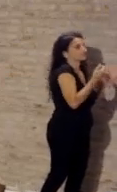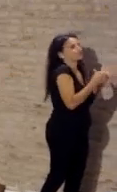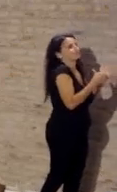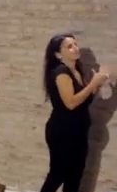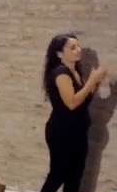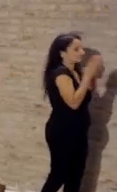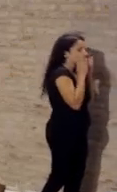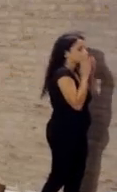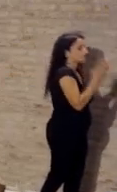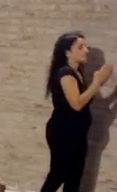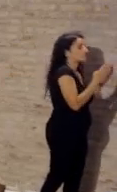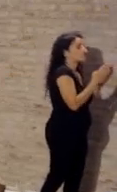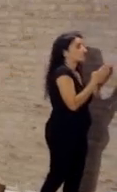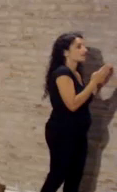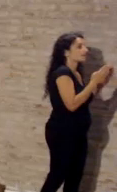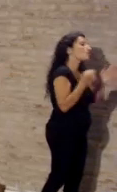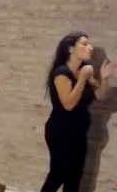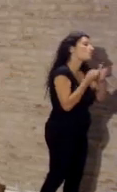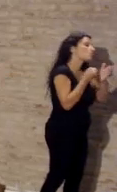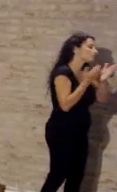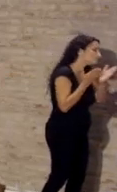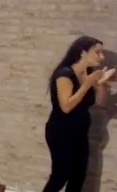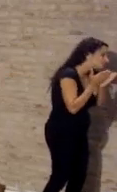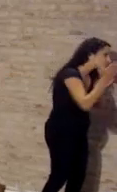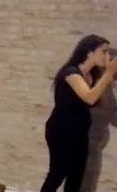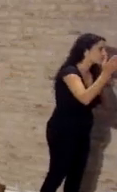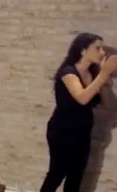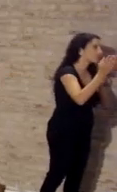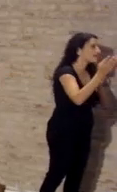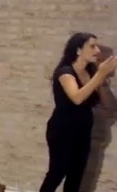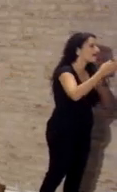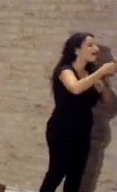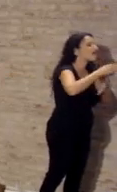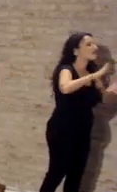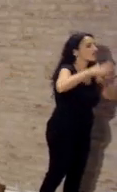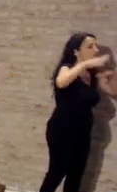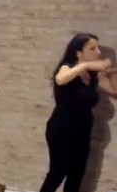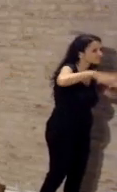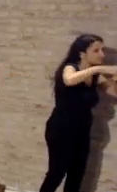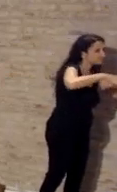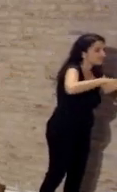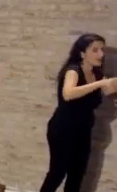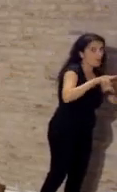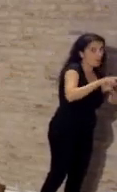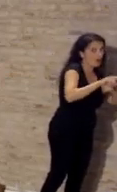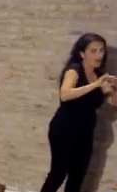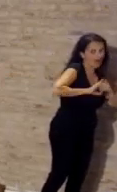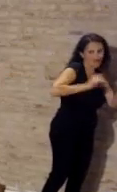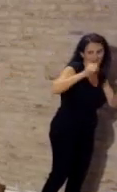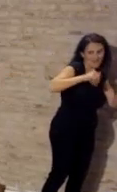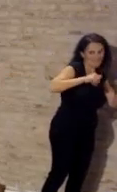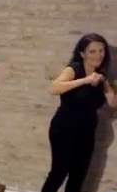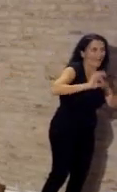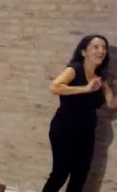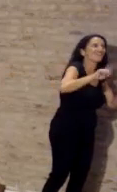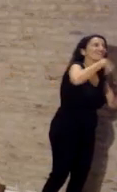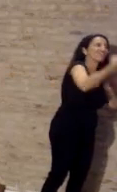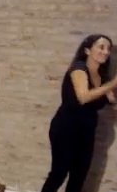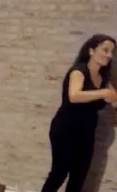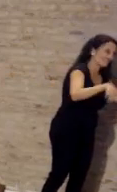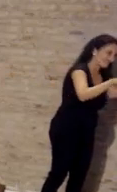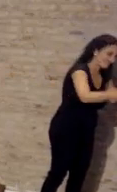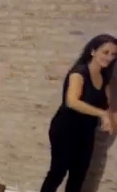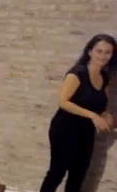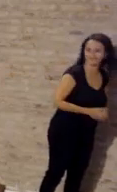a agarrarnos de eso y de seguir peleando en la calle Ahí las quiero encontrar de vuelta las chicas como nos encontramos este año no es